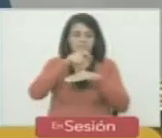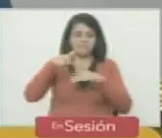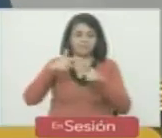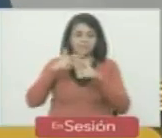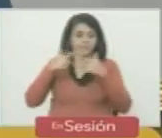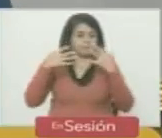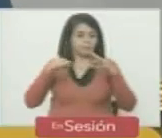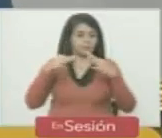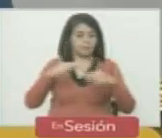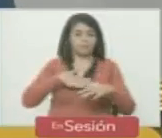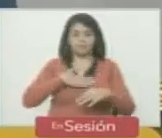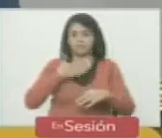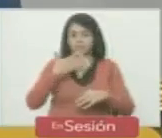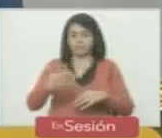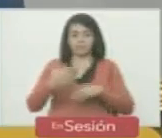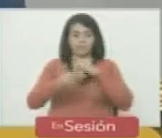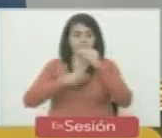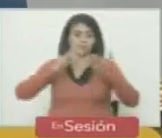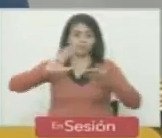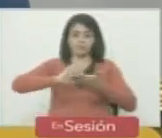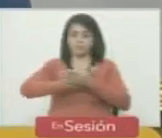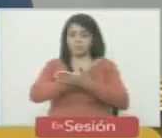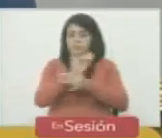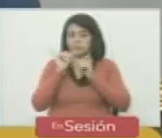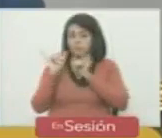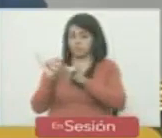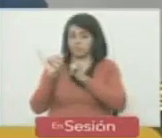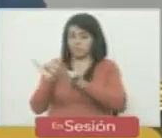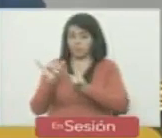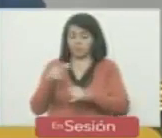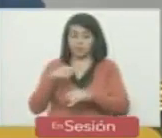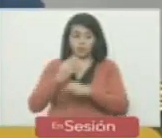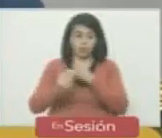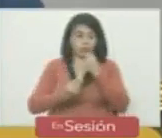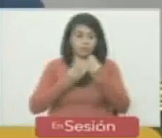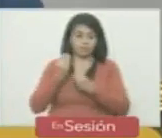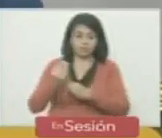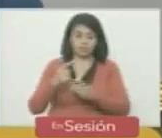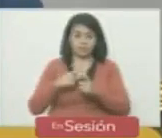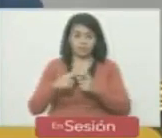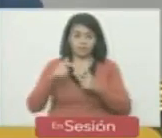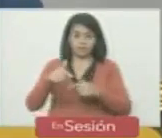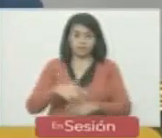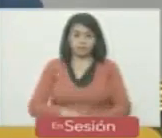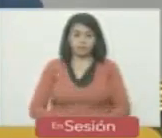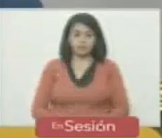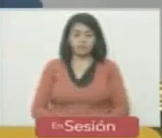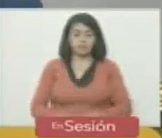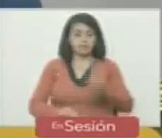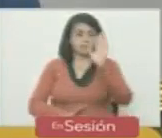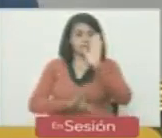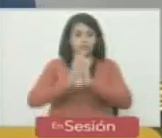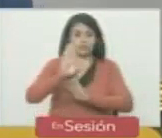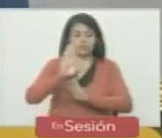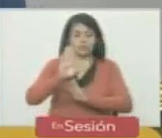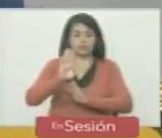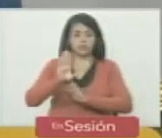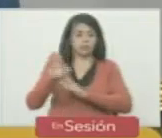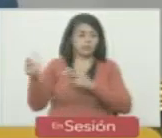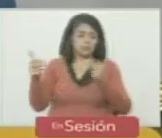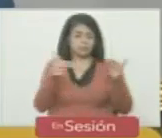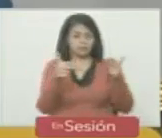civilizaciones pueden exterminarse a sí mismos a través de desarrollos